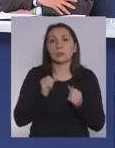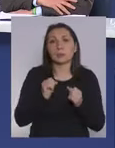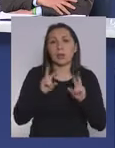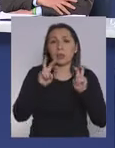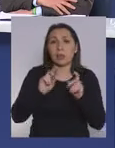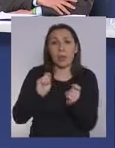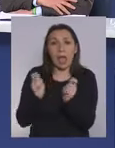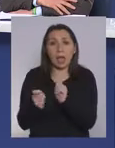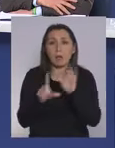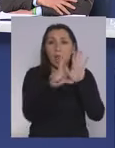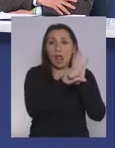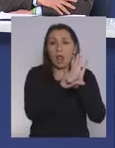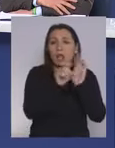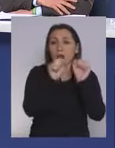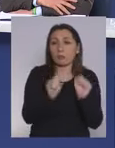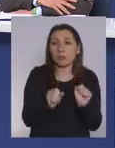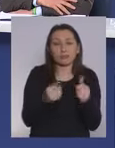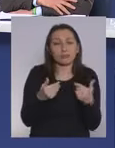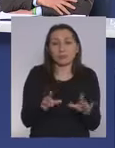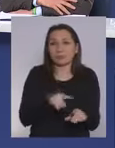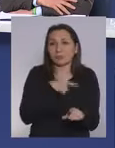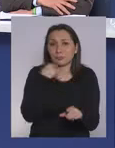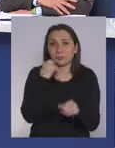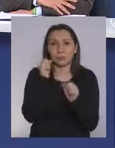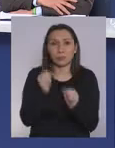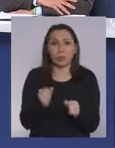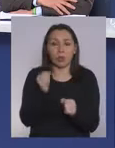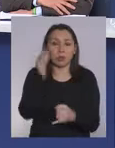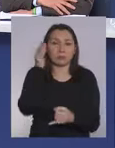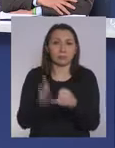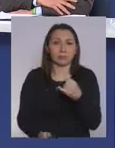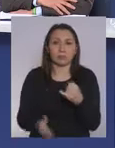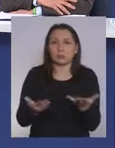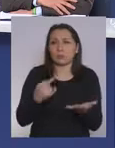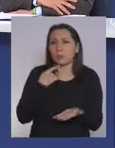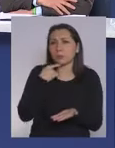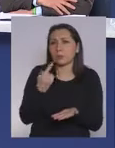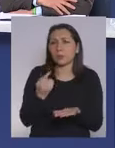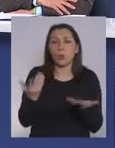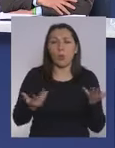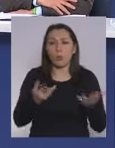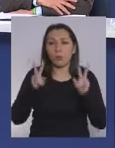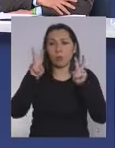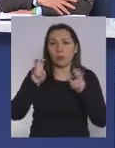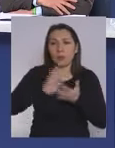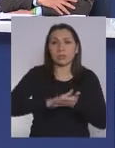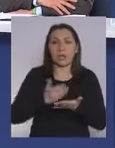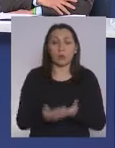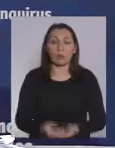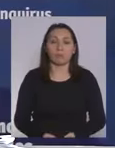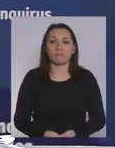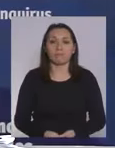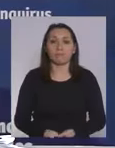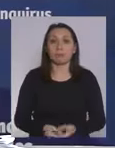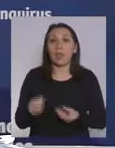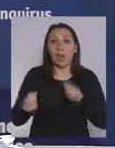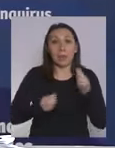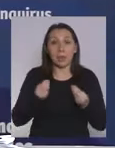el punto que la salida legislativa ya no es una posibilidad y por eso le preguntaba por la medida sanitaria estando en cuarentena